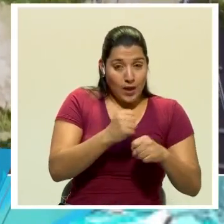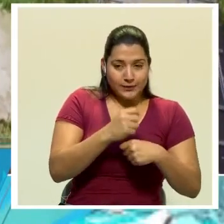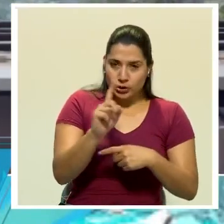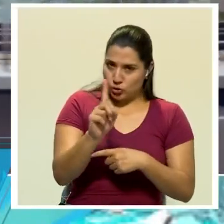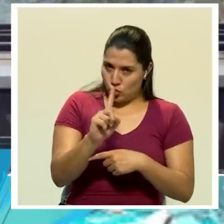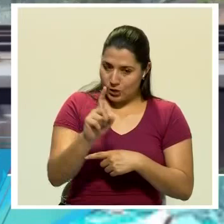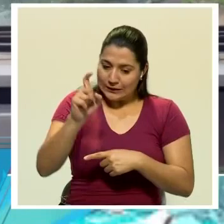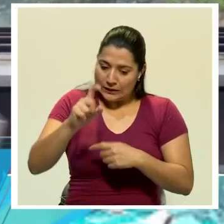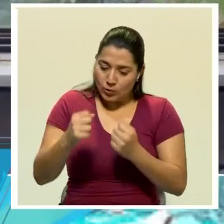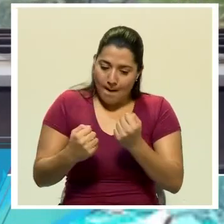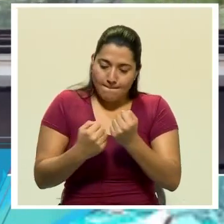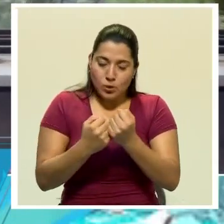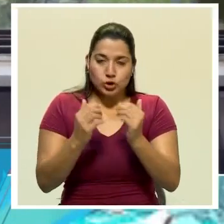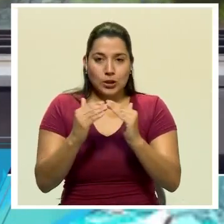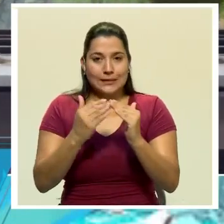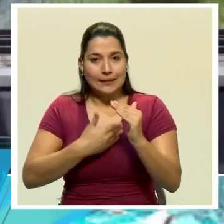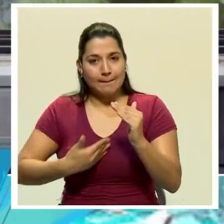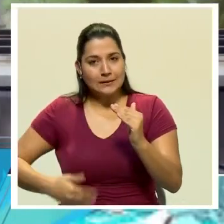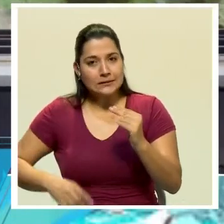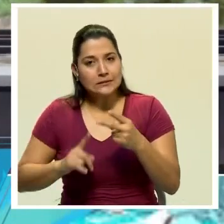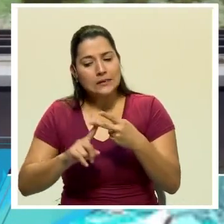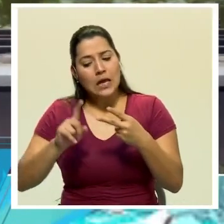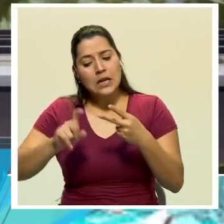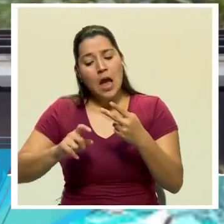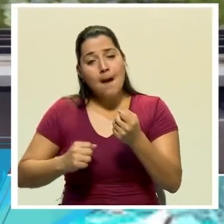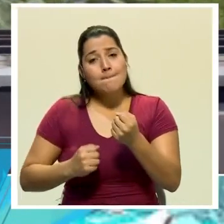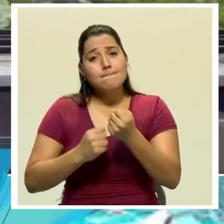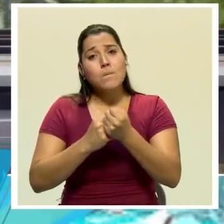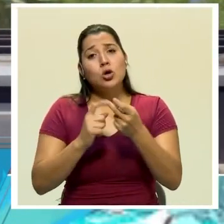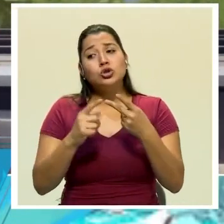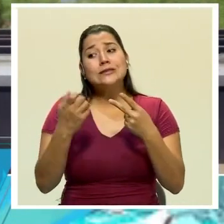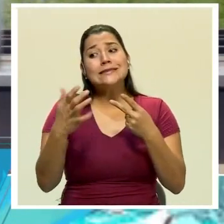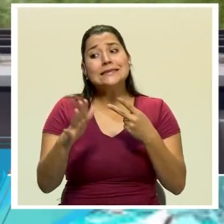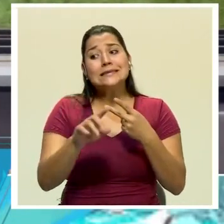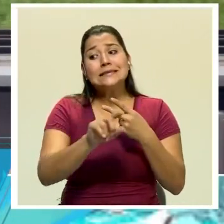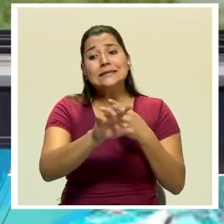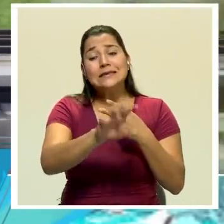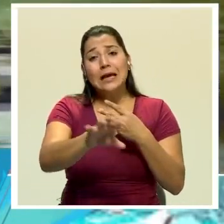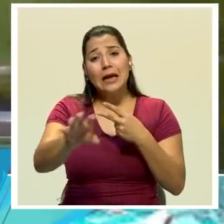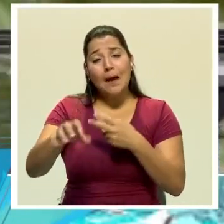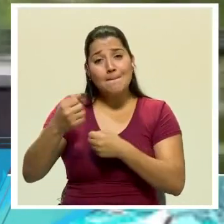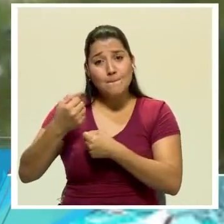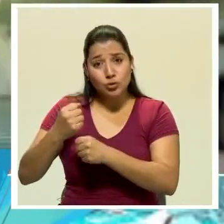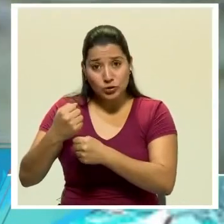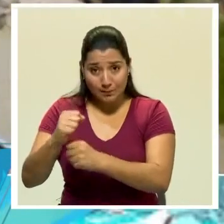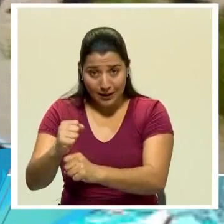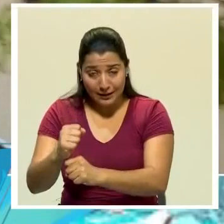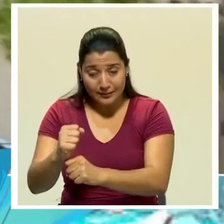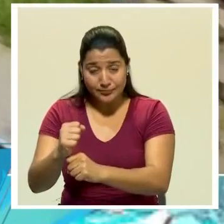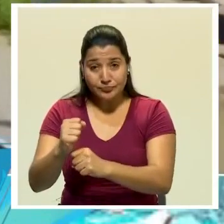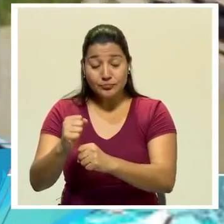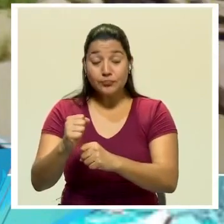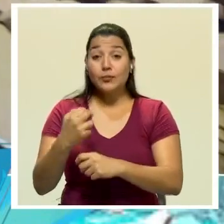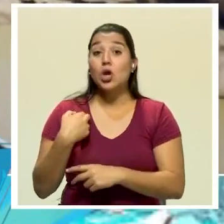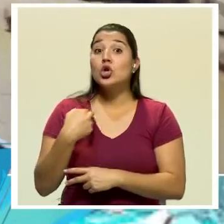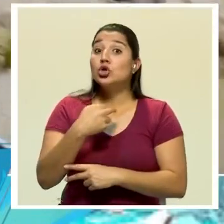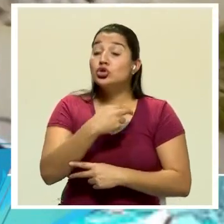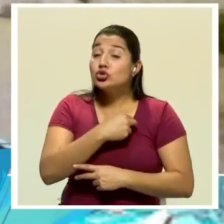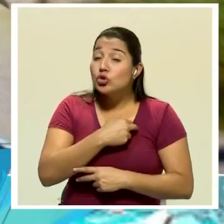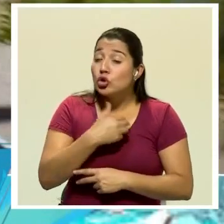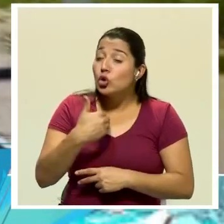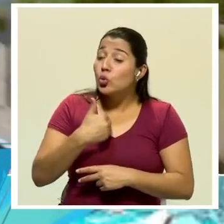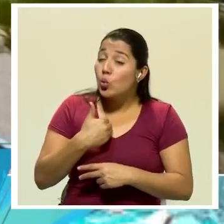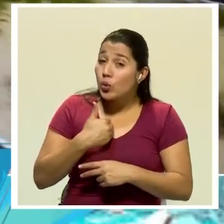Casa Presidencial, gracias al respaldo de las 15 municipalidades por las que pasa el proyecto. Nosotros tuvimos